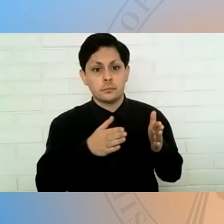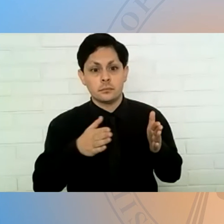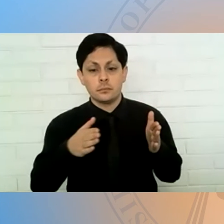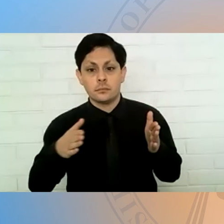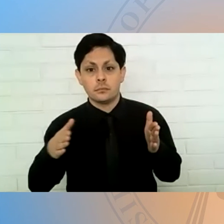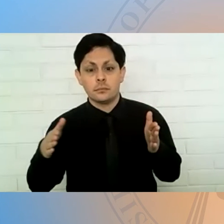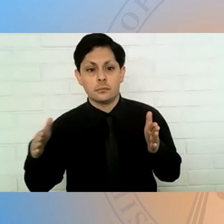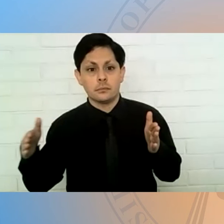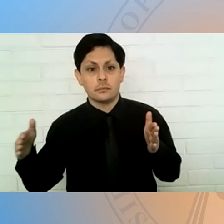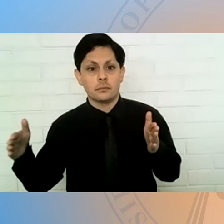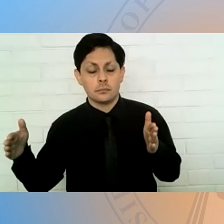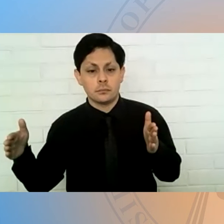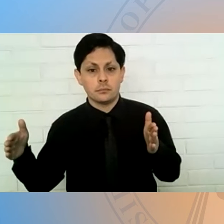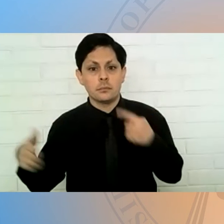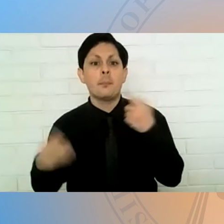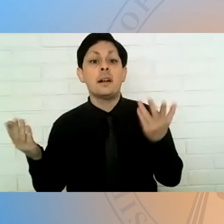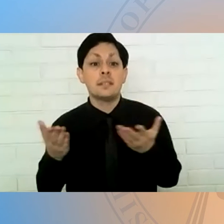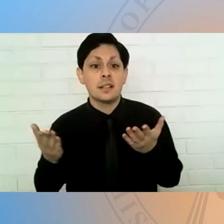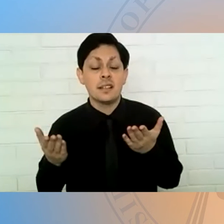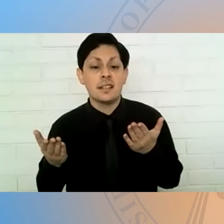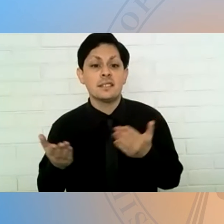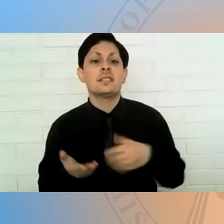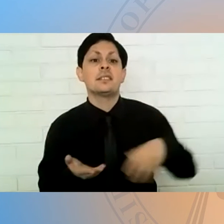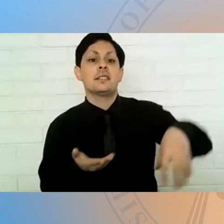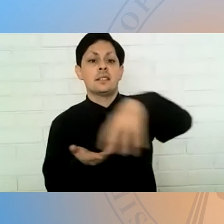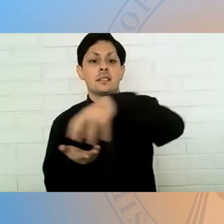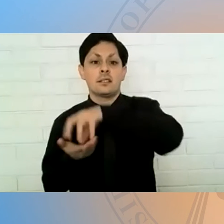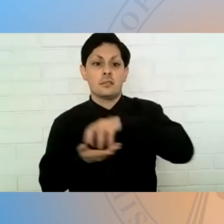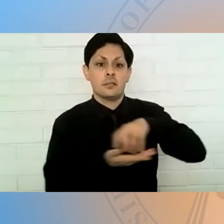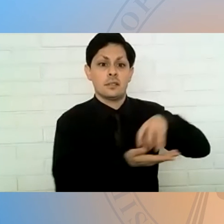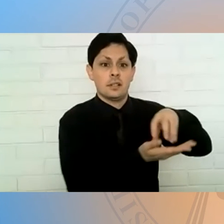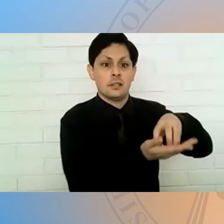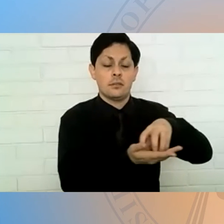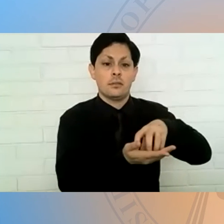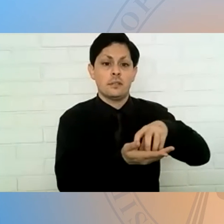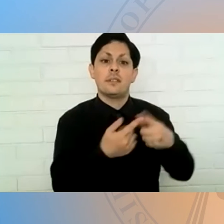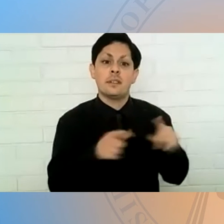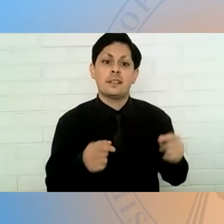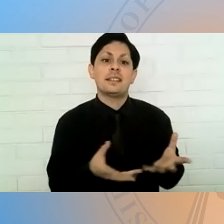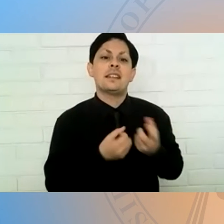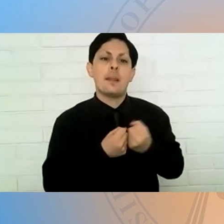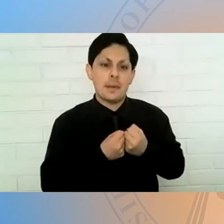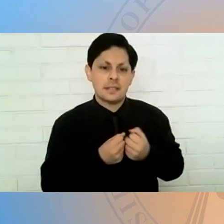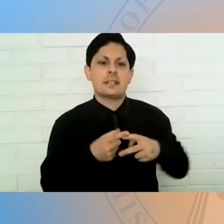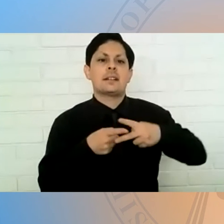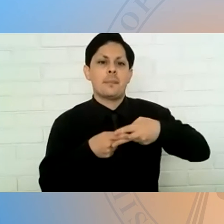entonces en esos contextos distintos y poder tener más herramientas para